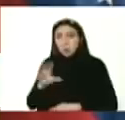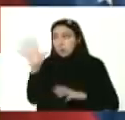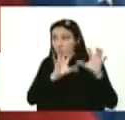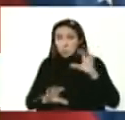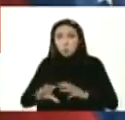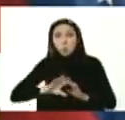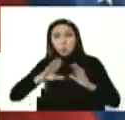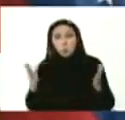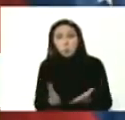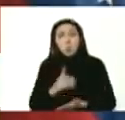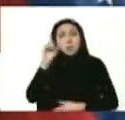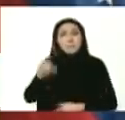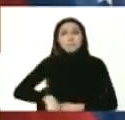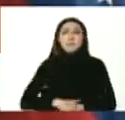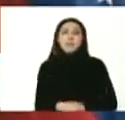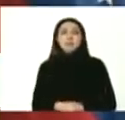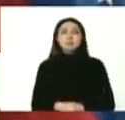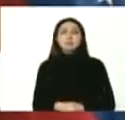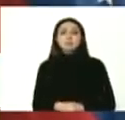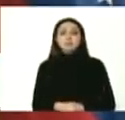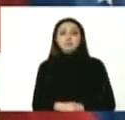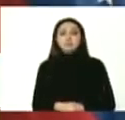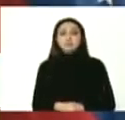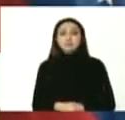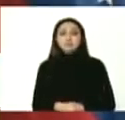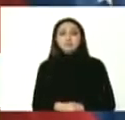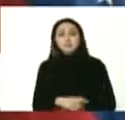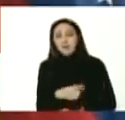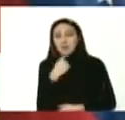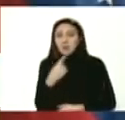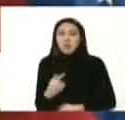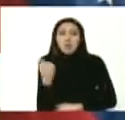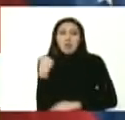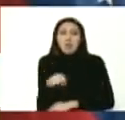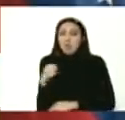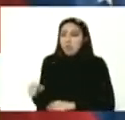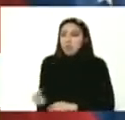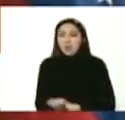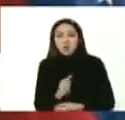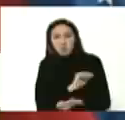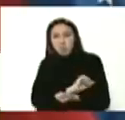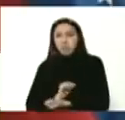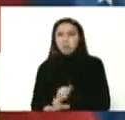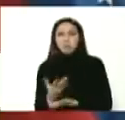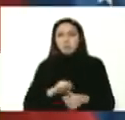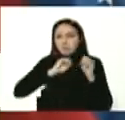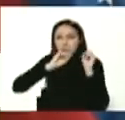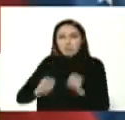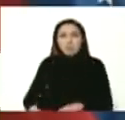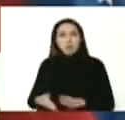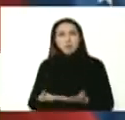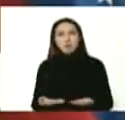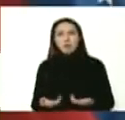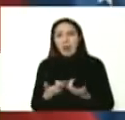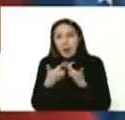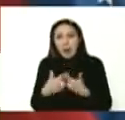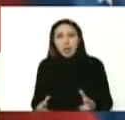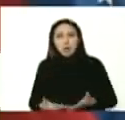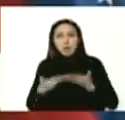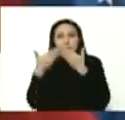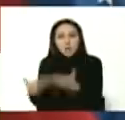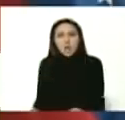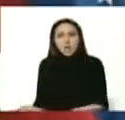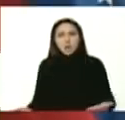mundo, donde niegan la apelación y el efecto suspensivo de manera